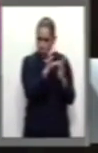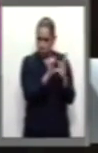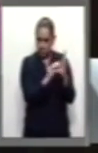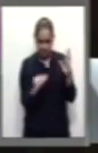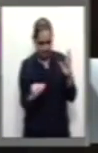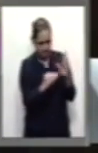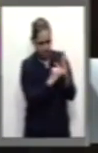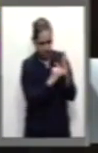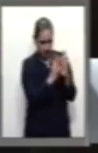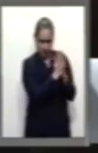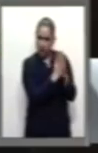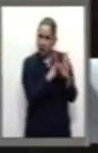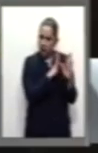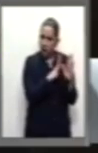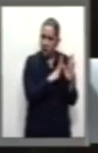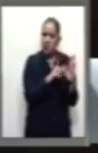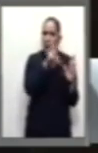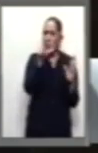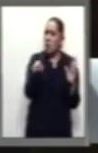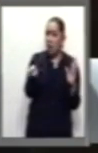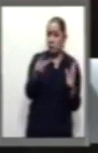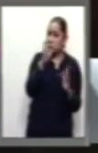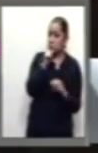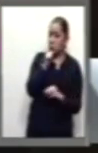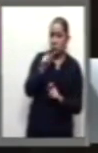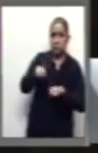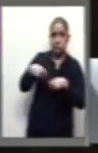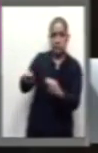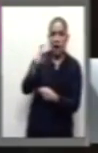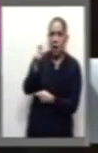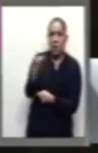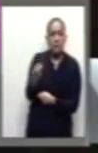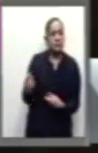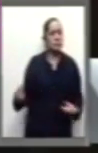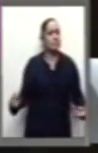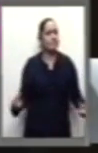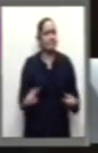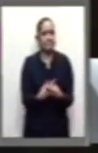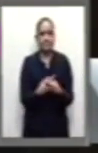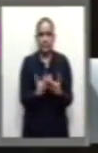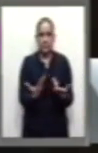Constitución e impedir su cumplimiento reduciendo de manera